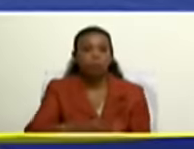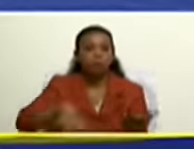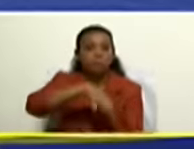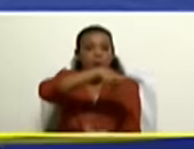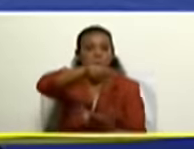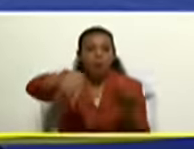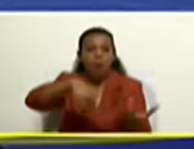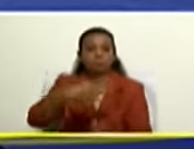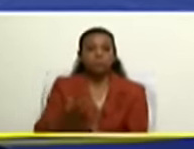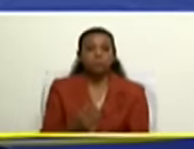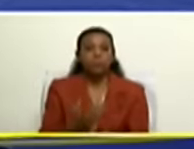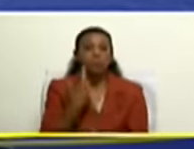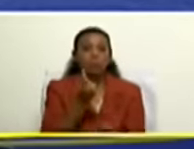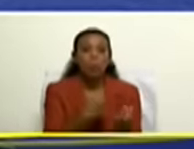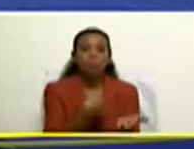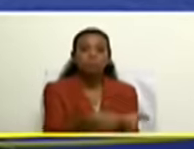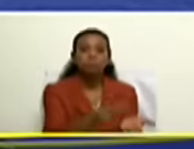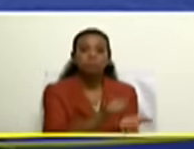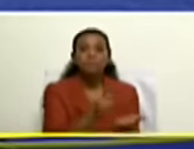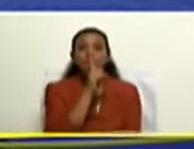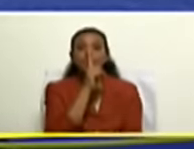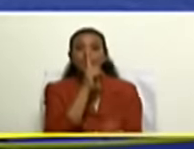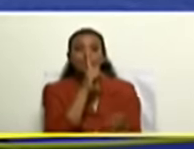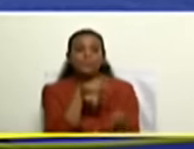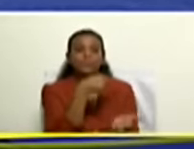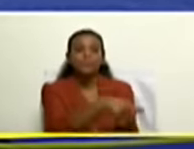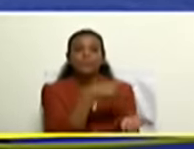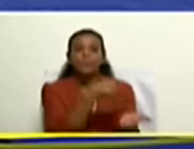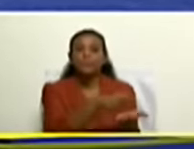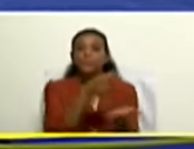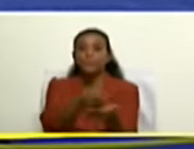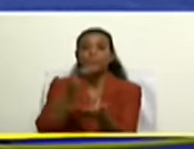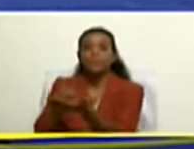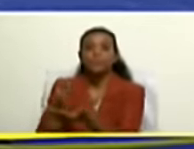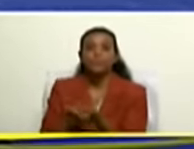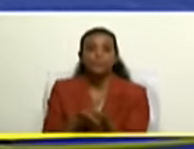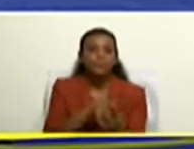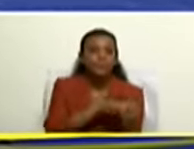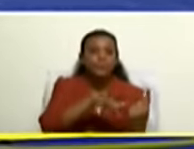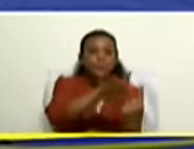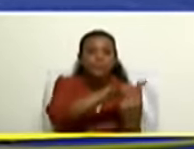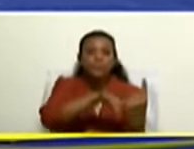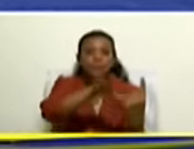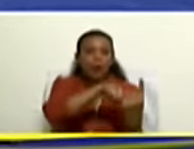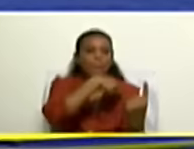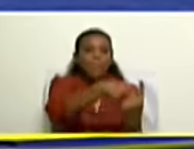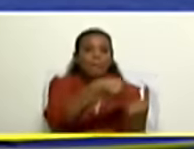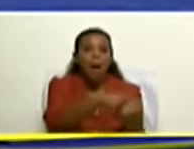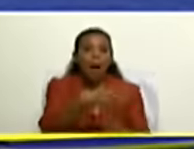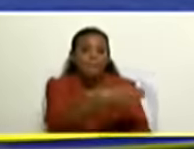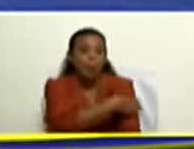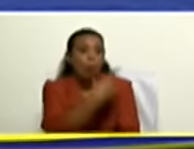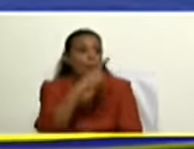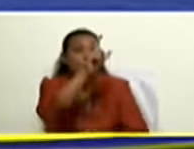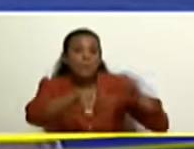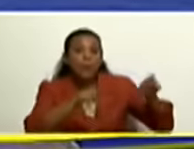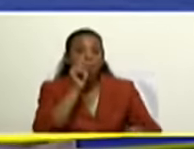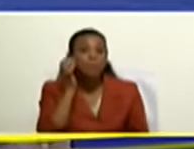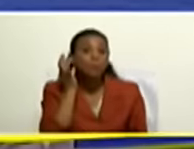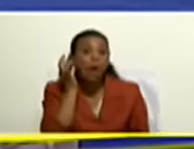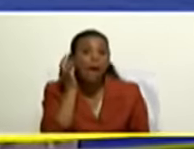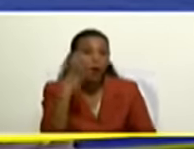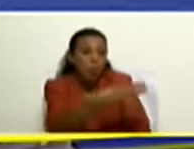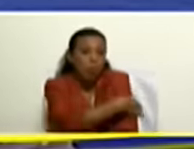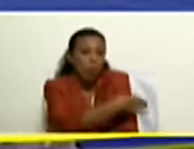referéndum. Mucho billete está corriendo de la ExxonMobil para comprar políticas y políticos de